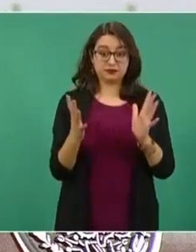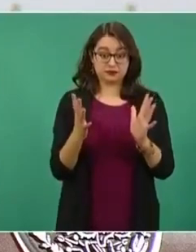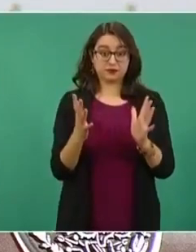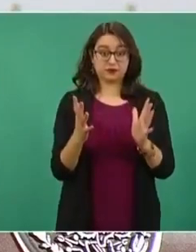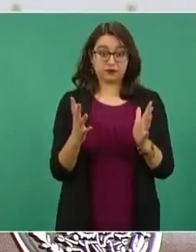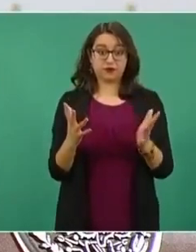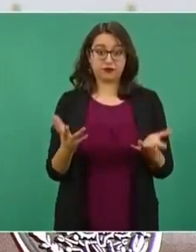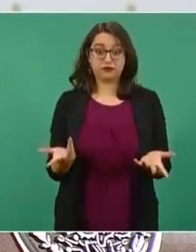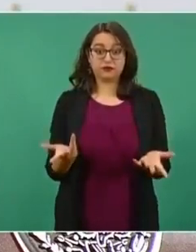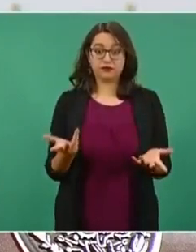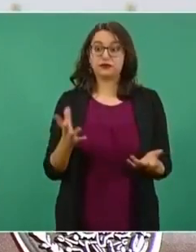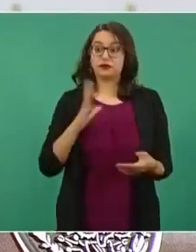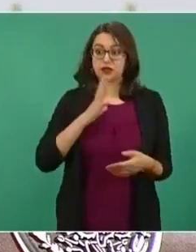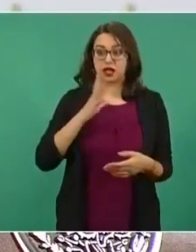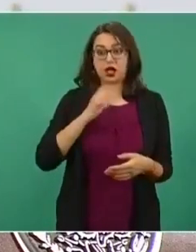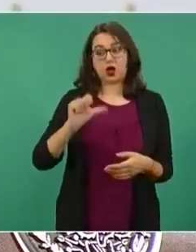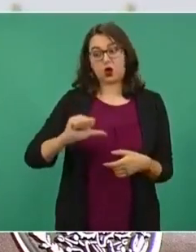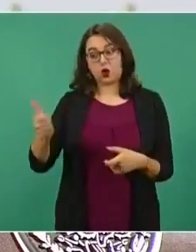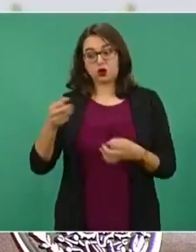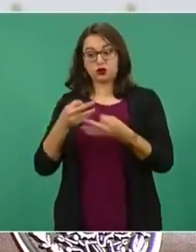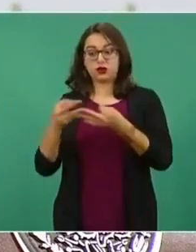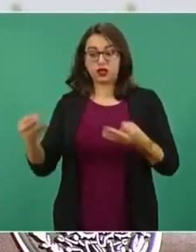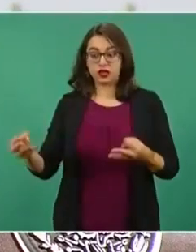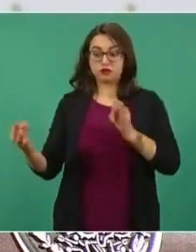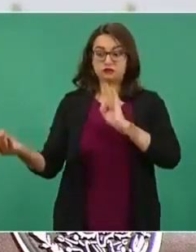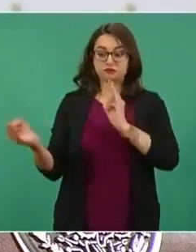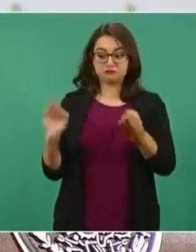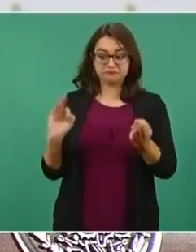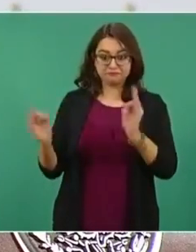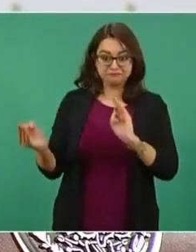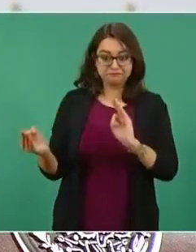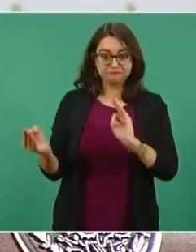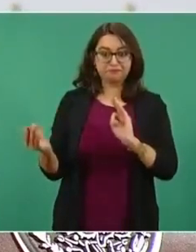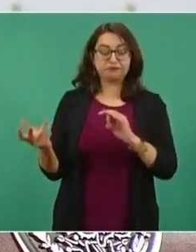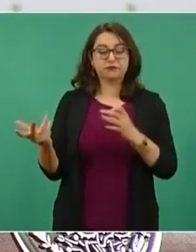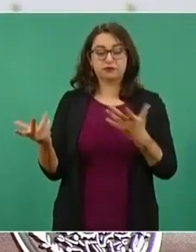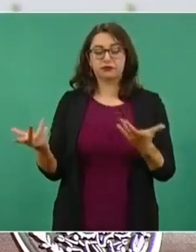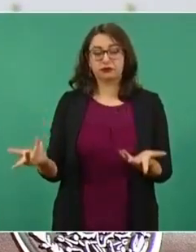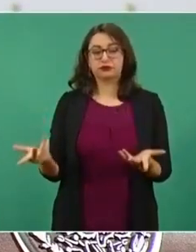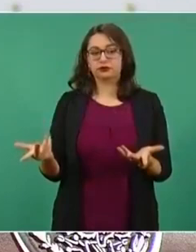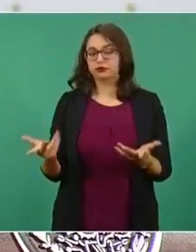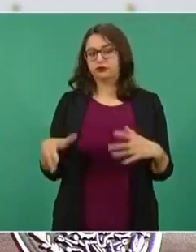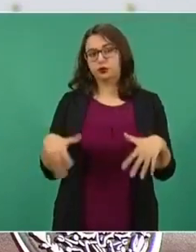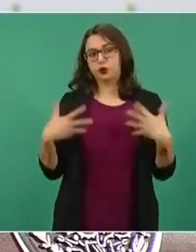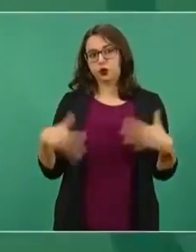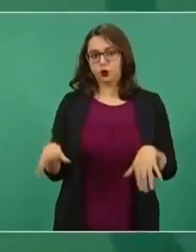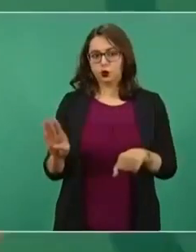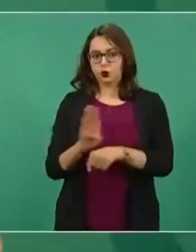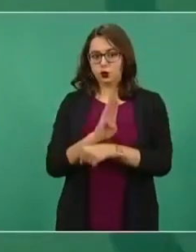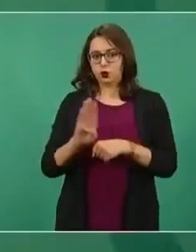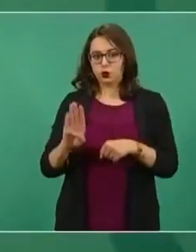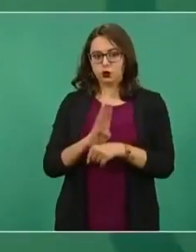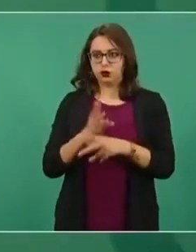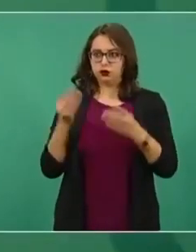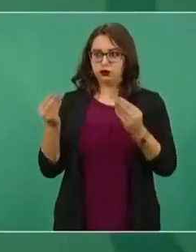en otros terrenos que van a estar cerca, porque pues esta obra va a